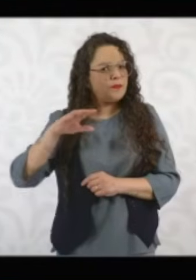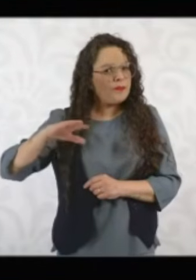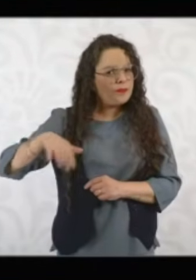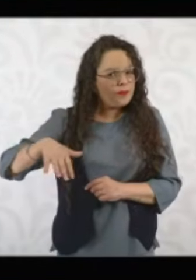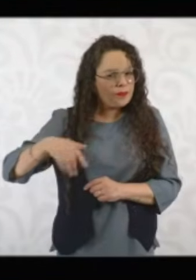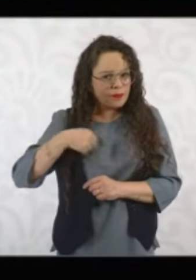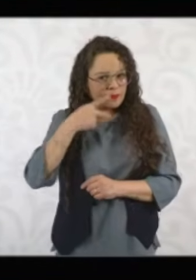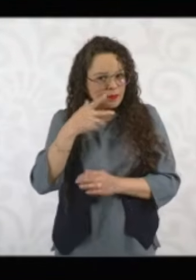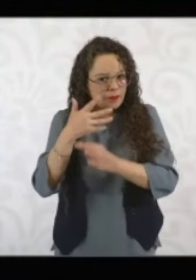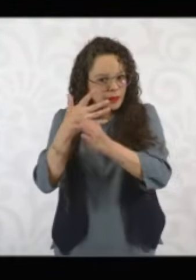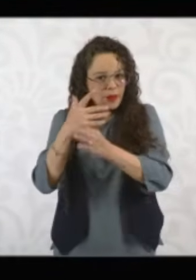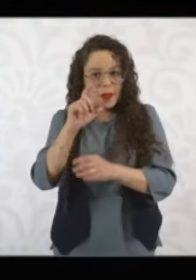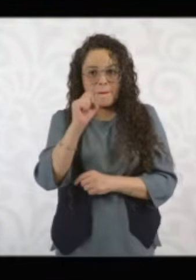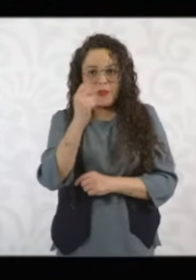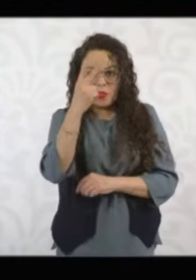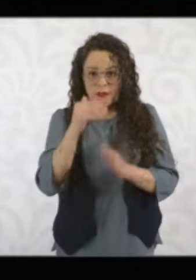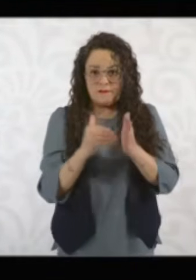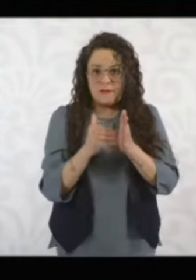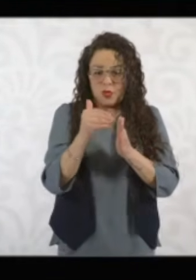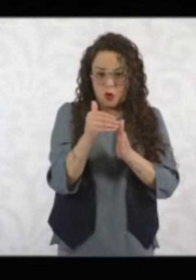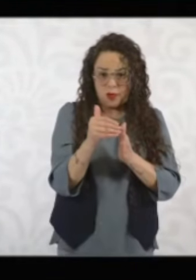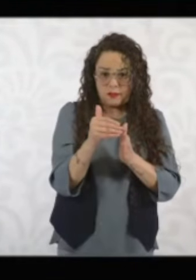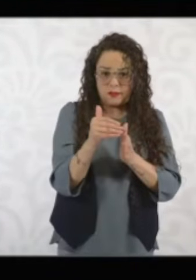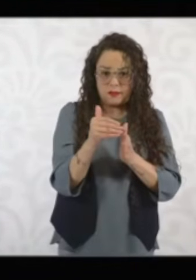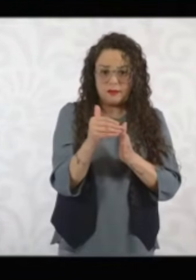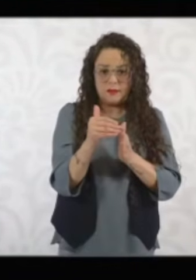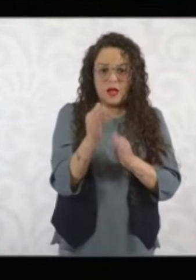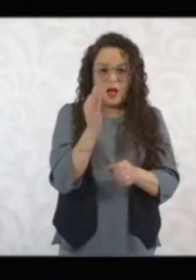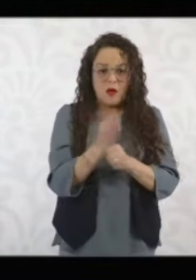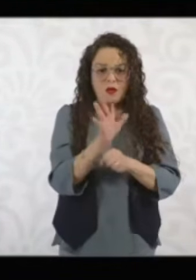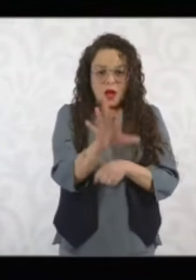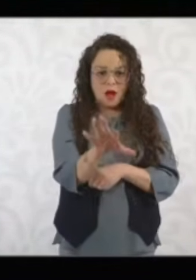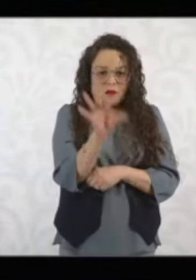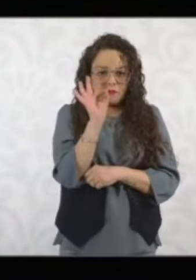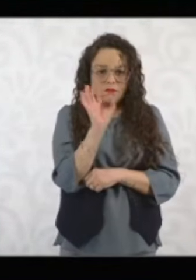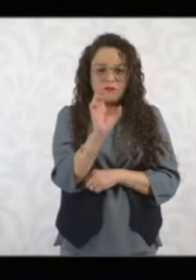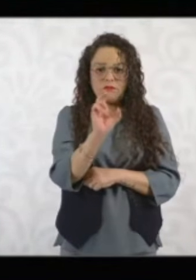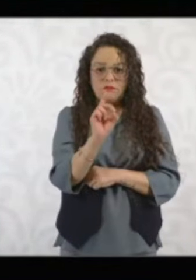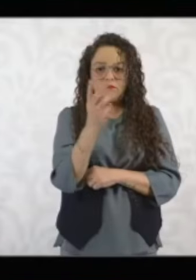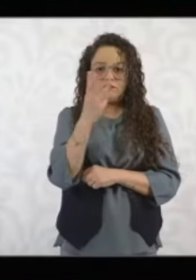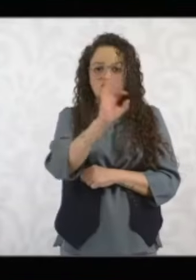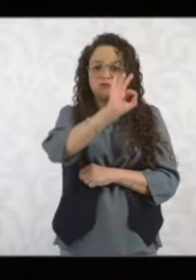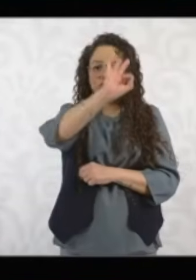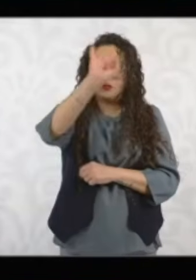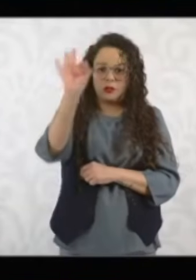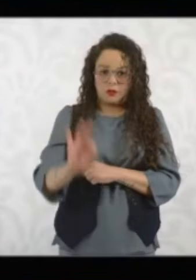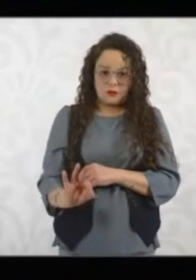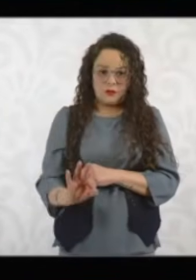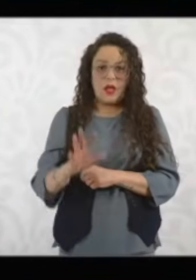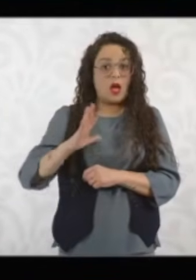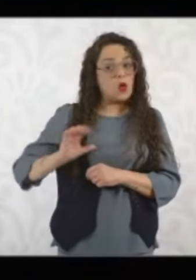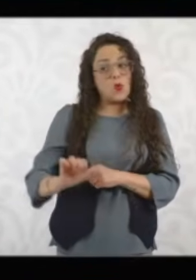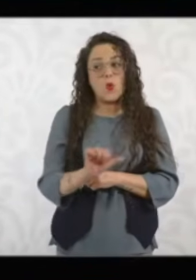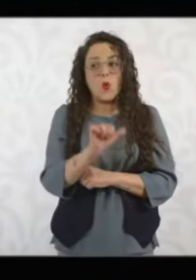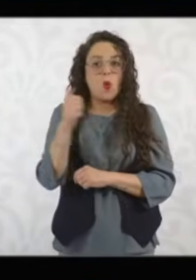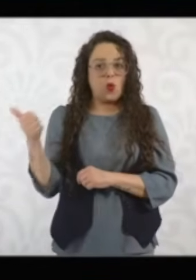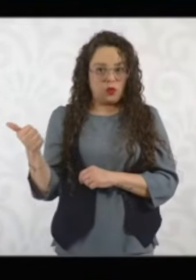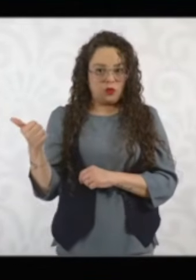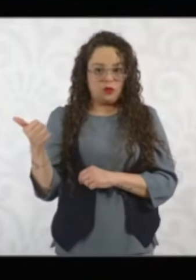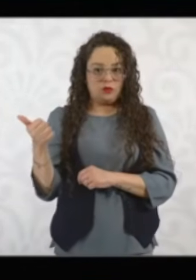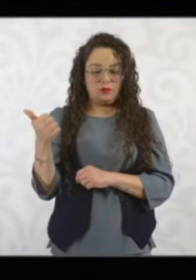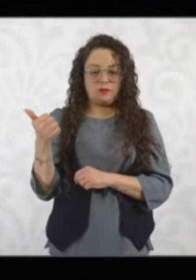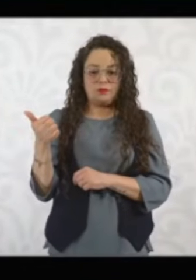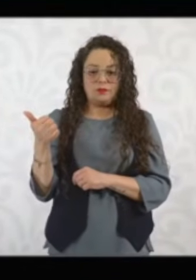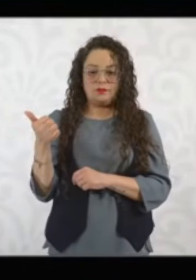22 millones de menciones, hoy hemos podido geolocalizar a 33%. Hay otro porcentaje que no